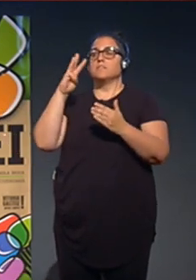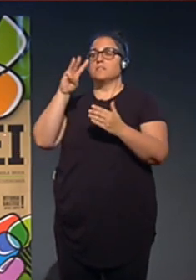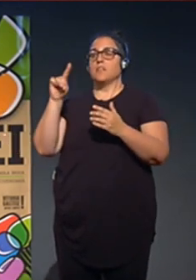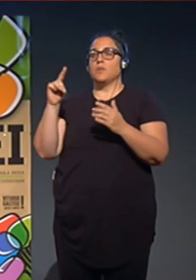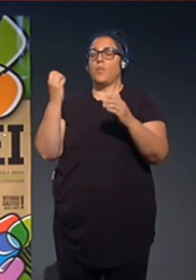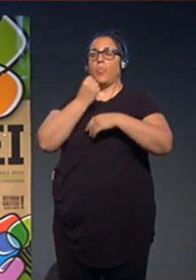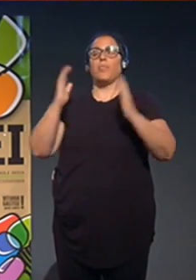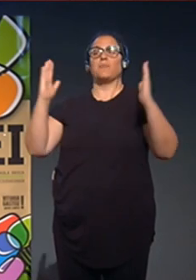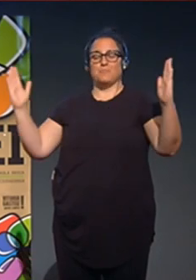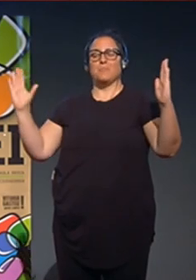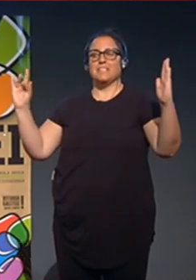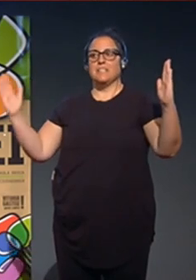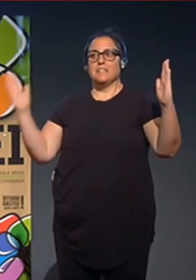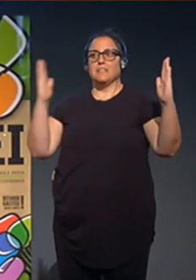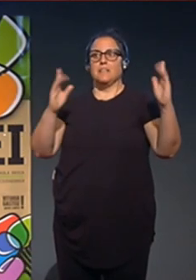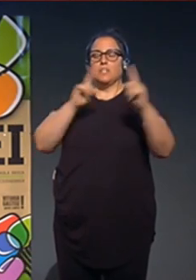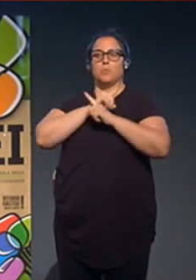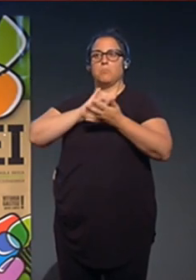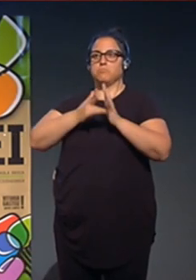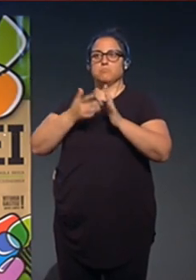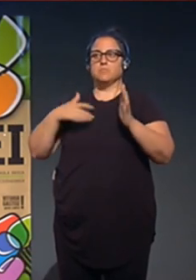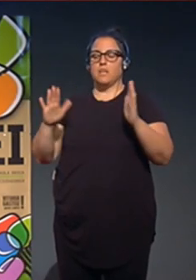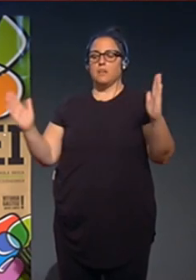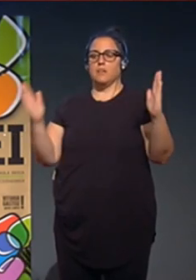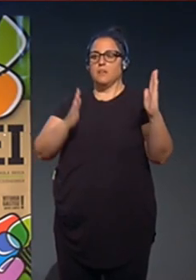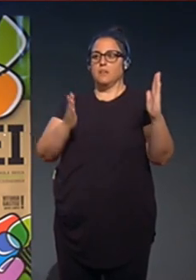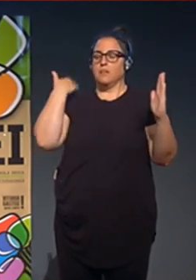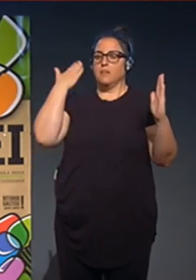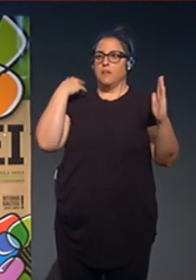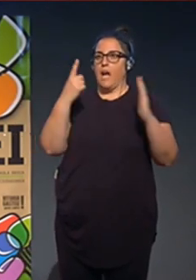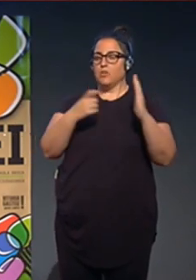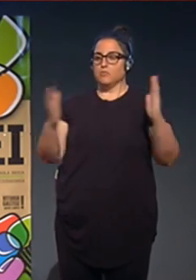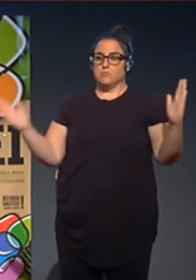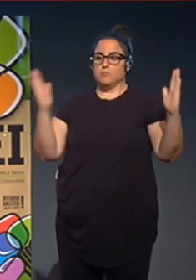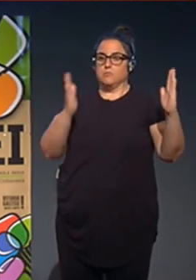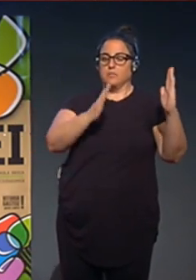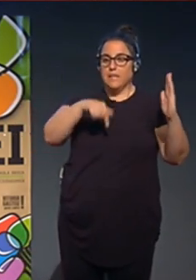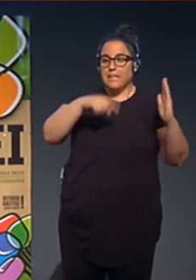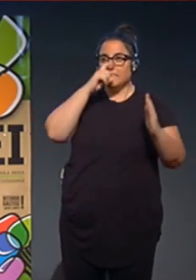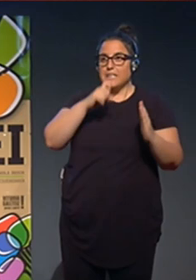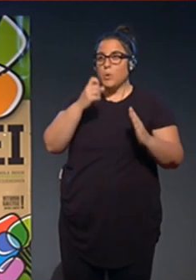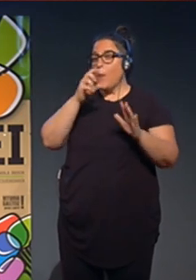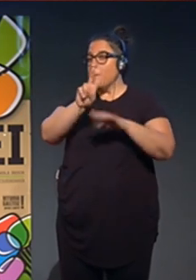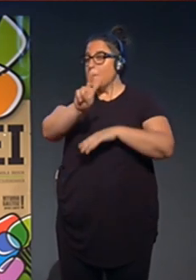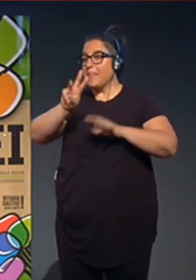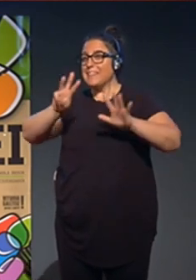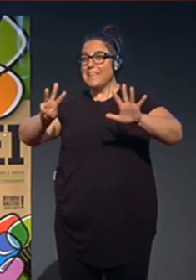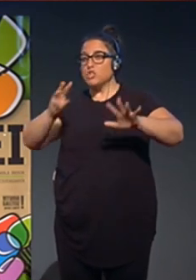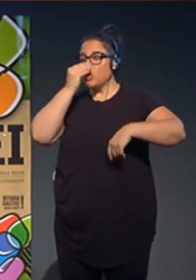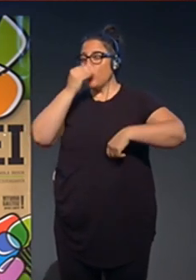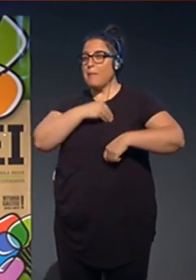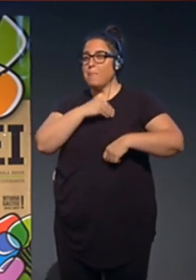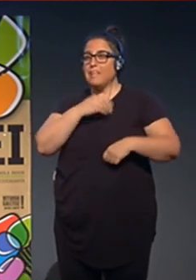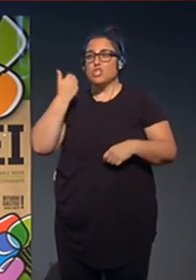Después pasó a ser ya noviembre Ya lo habíamos gastado hace unos años en agosto y este año el 28 de mayo ya hemos gastado todo lo